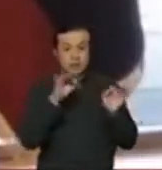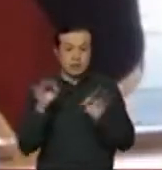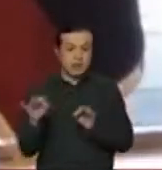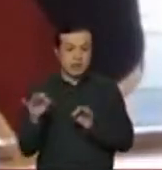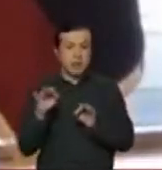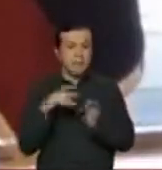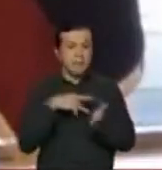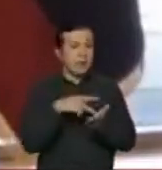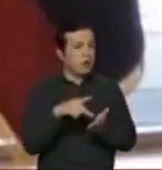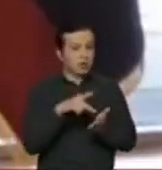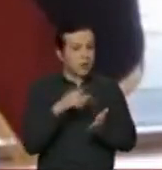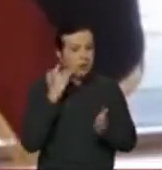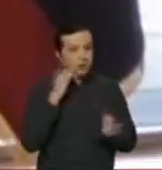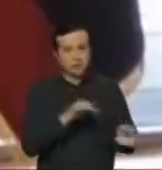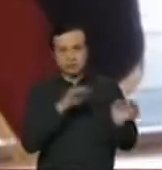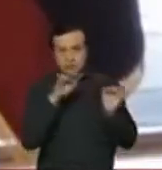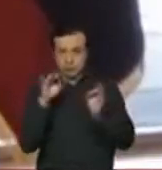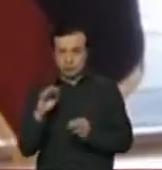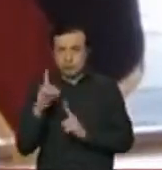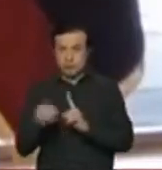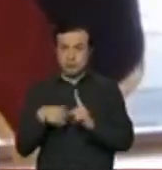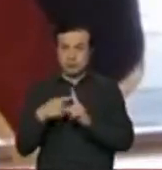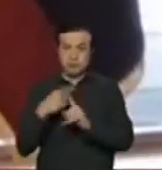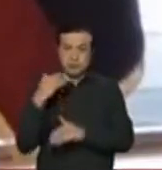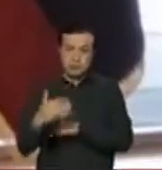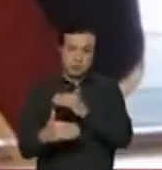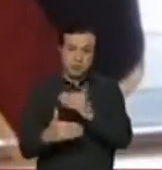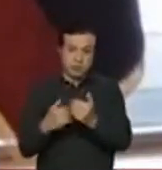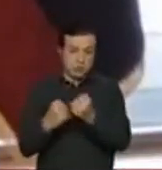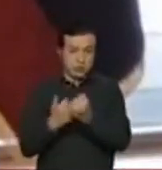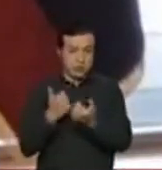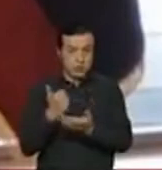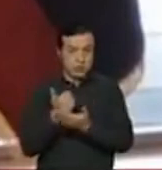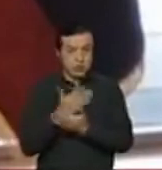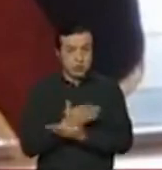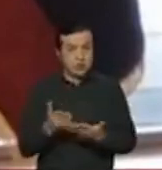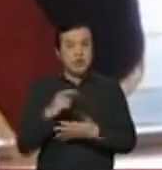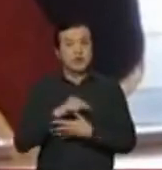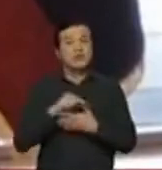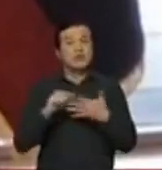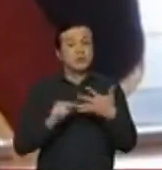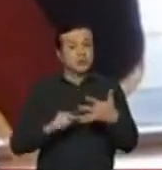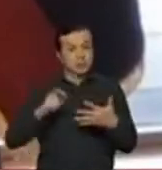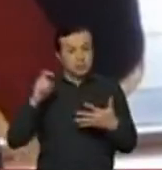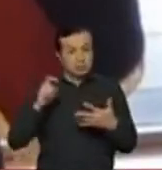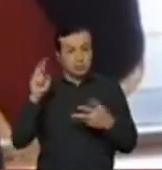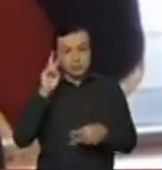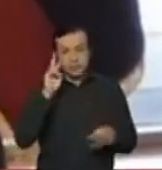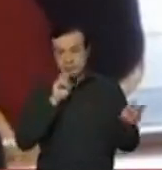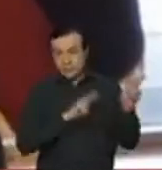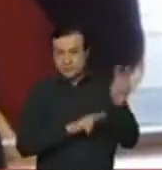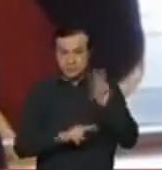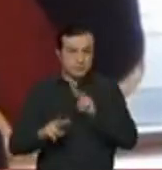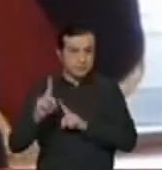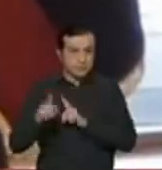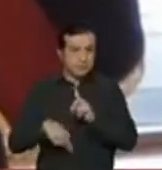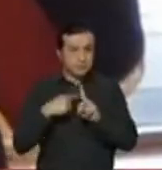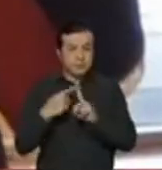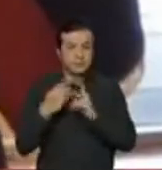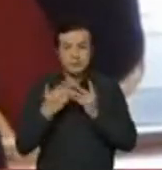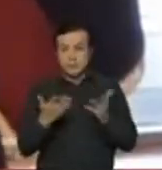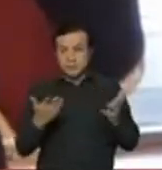capital. Pero también, para hacer ese proceso de refinanciamiento, se necesita tener un análisis adicional